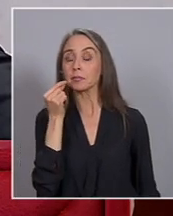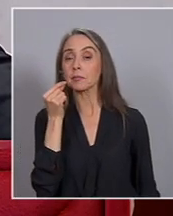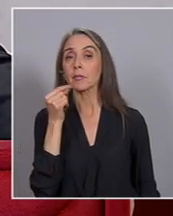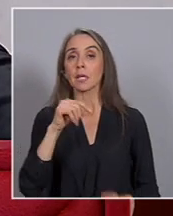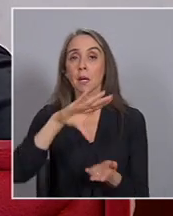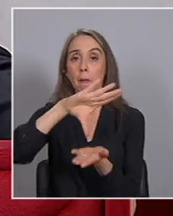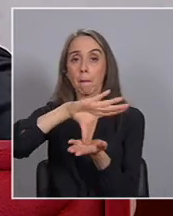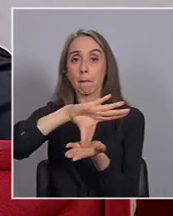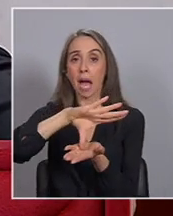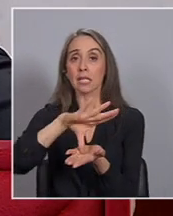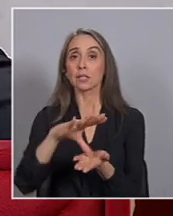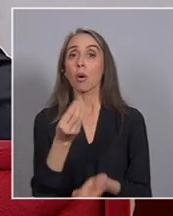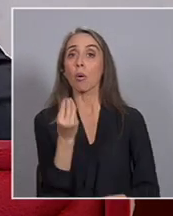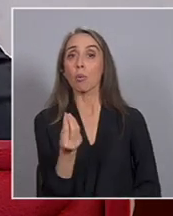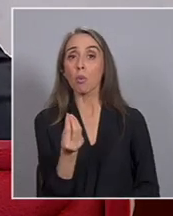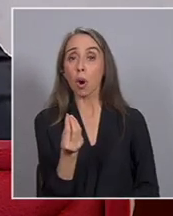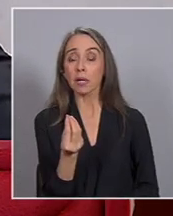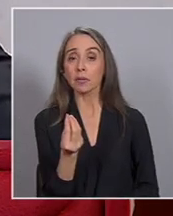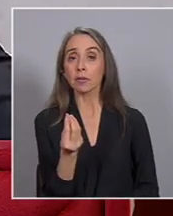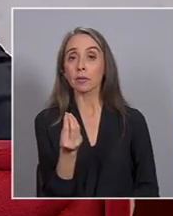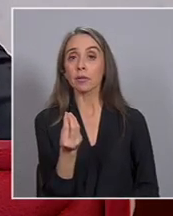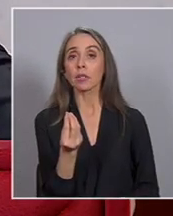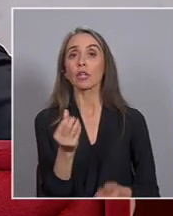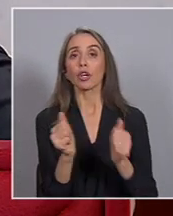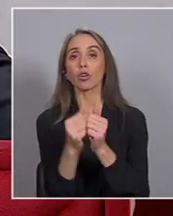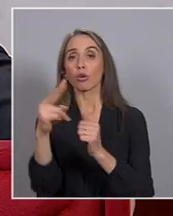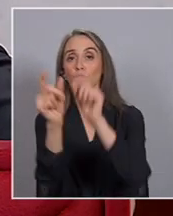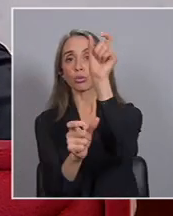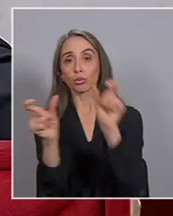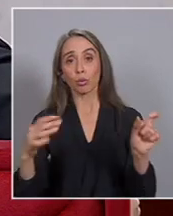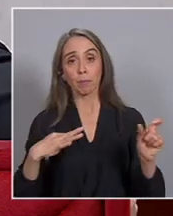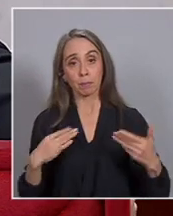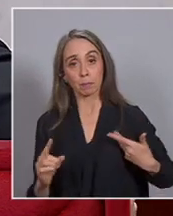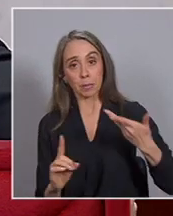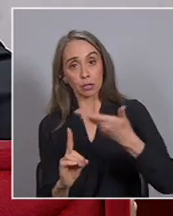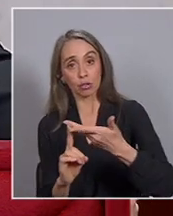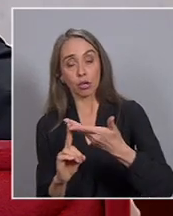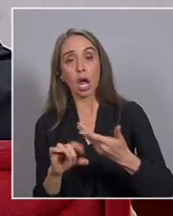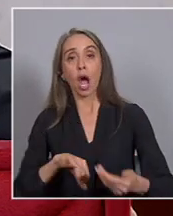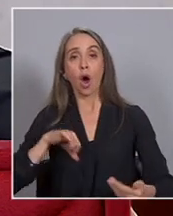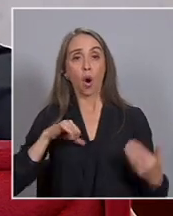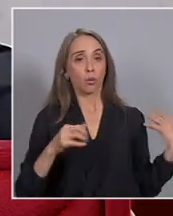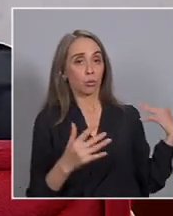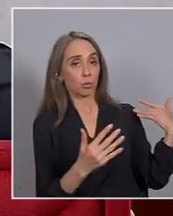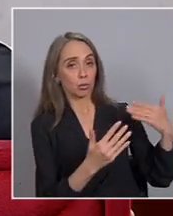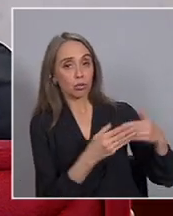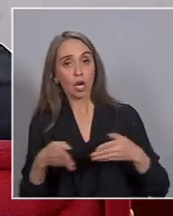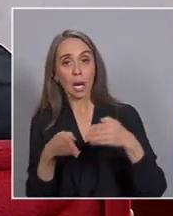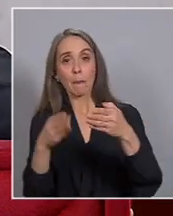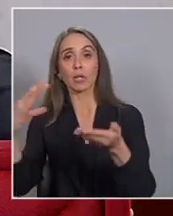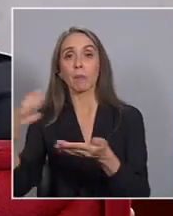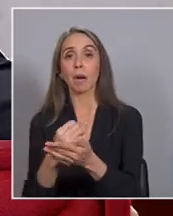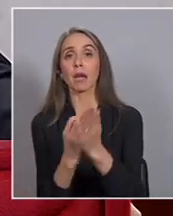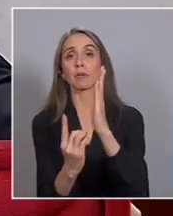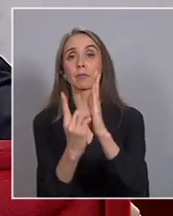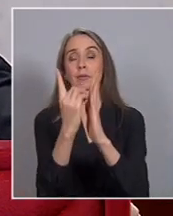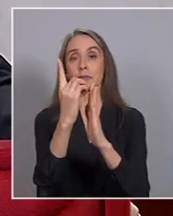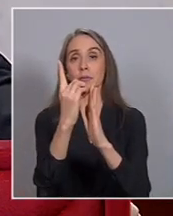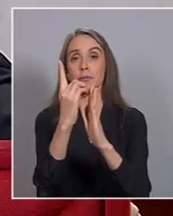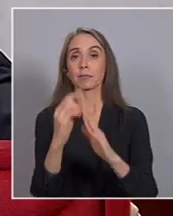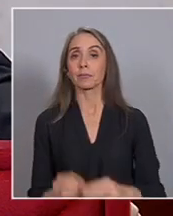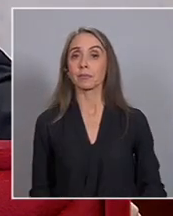en un país bueno, con su gente y orgulloso del camino que transita para alcanzar el desarrollo.